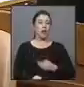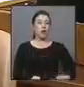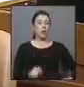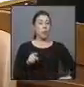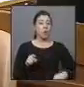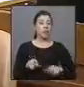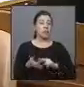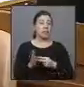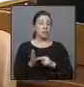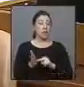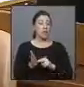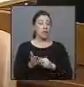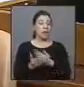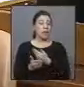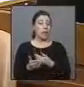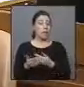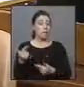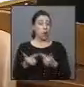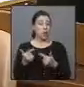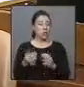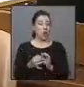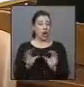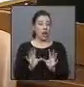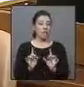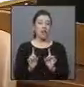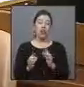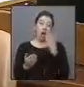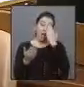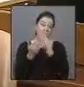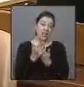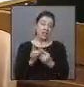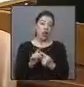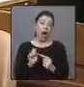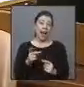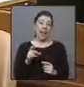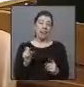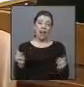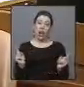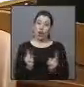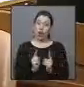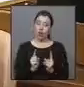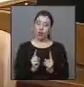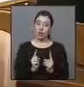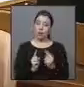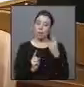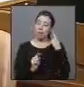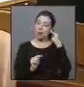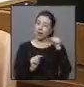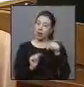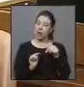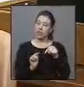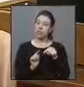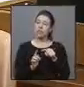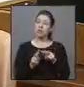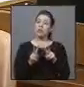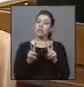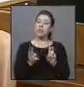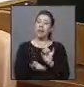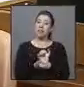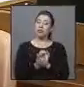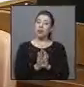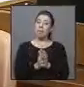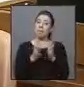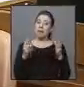problema político grave. No se enfrenta esta situación con agendas cortas, salvo que éstas sean parte de un entramado institucional más